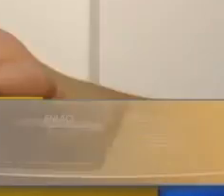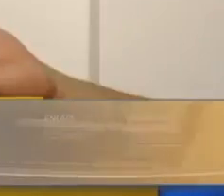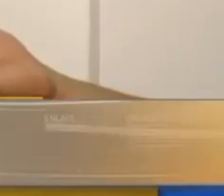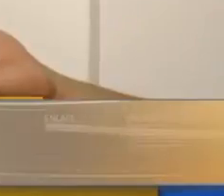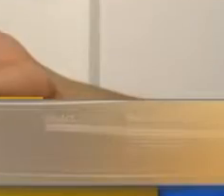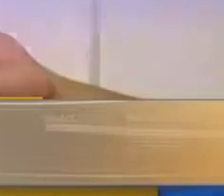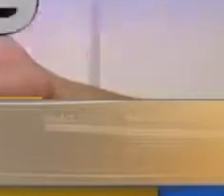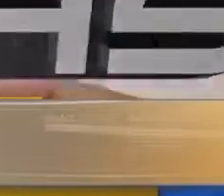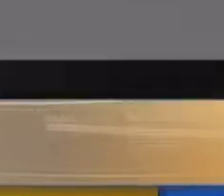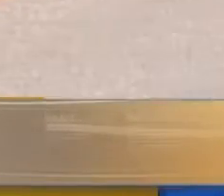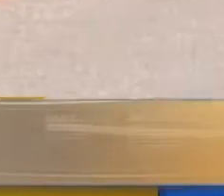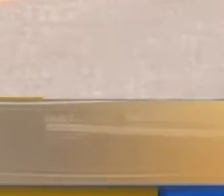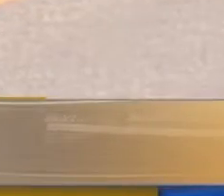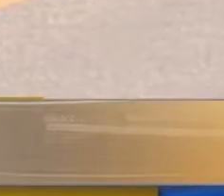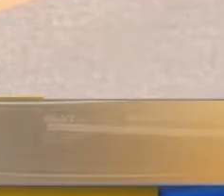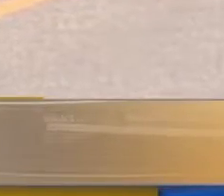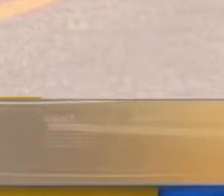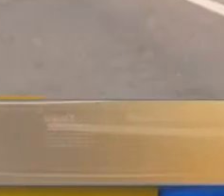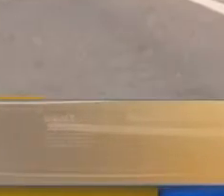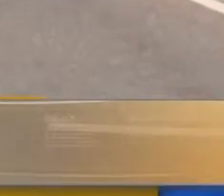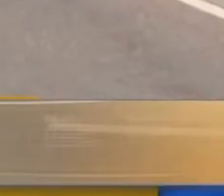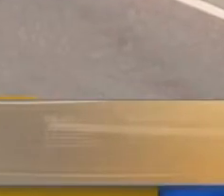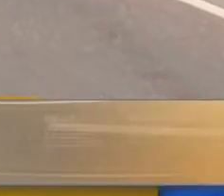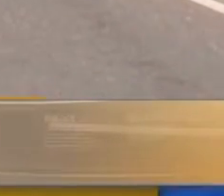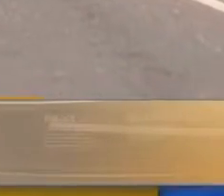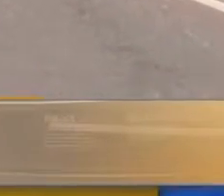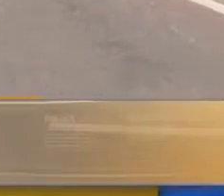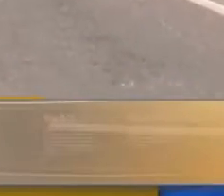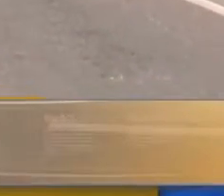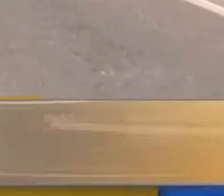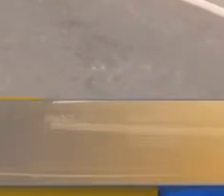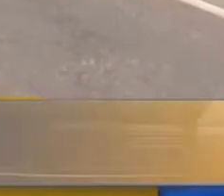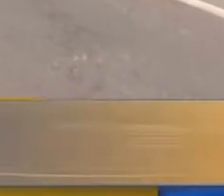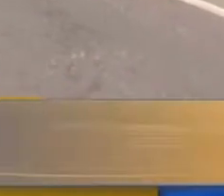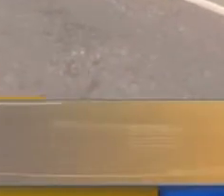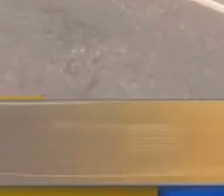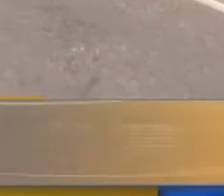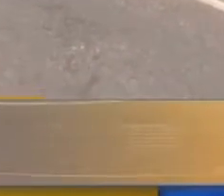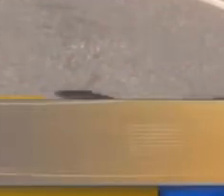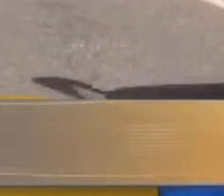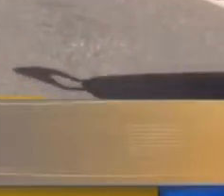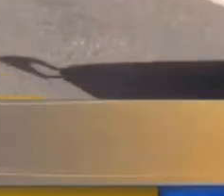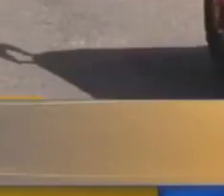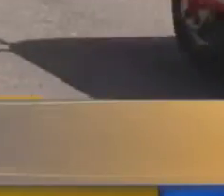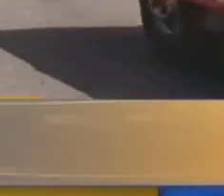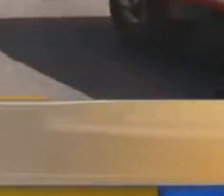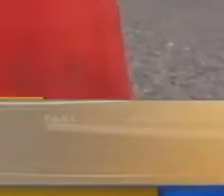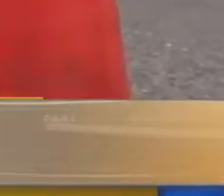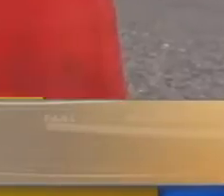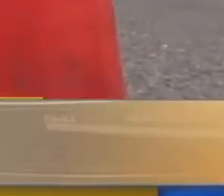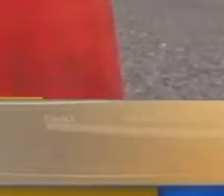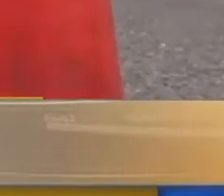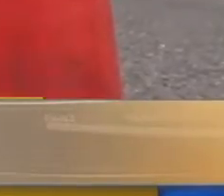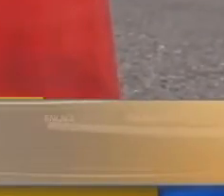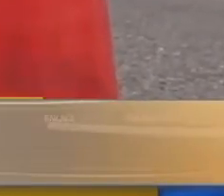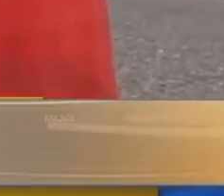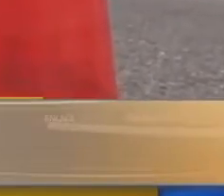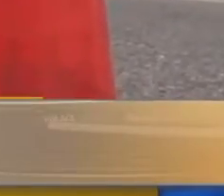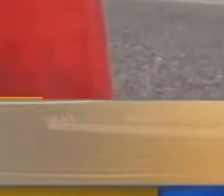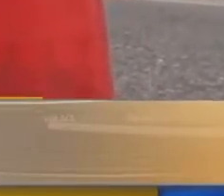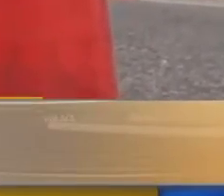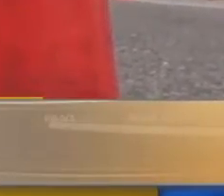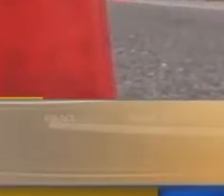y electrodomésticos. Terminado el primer semestre de 2016 y el puente festivo de mitad de año, autoridades de tránsito reportan el balance